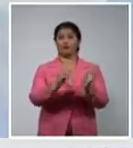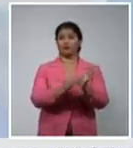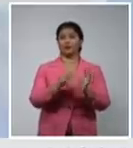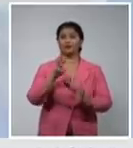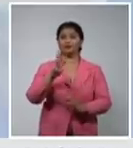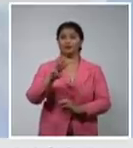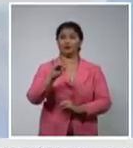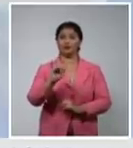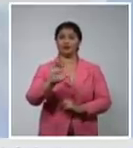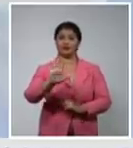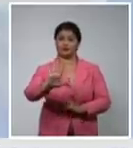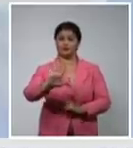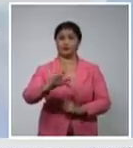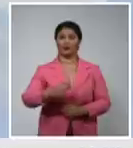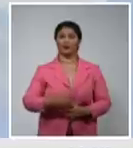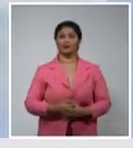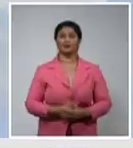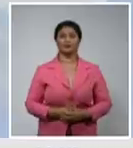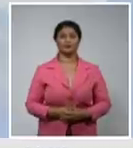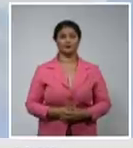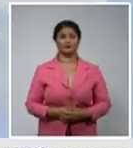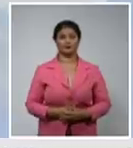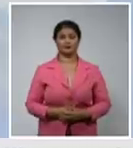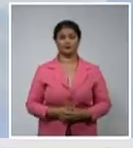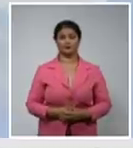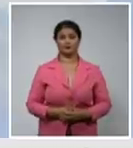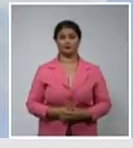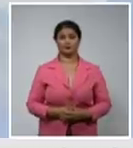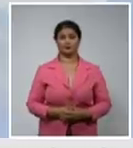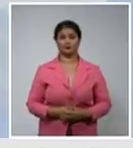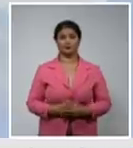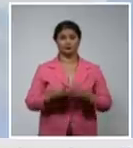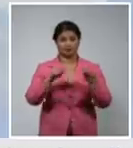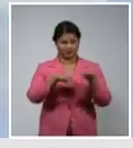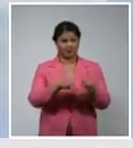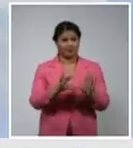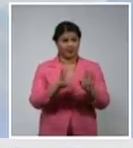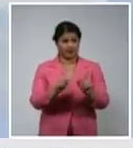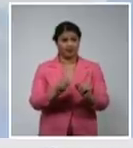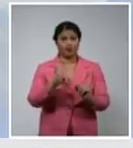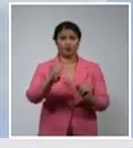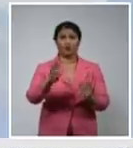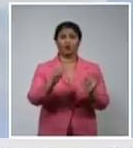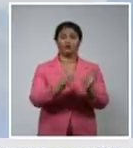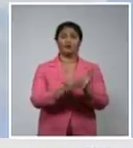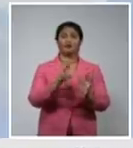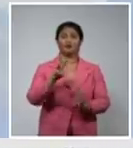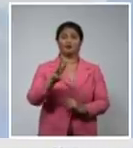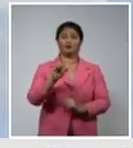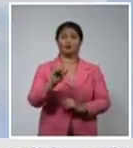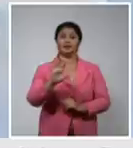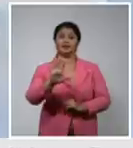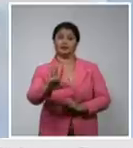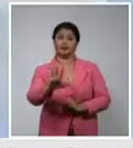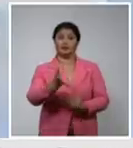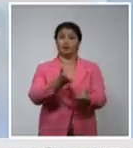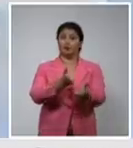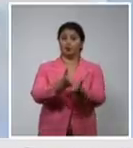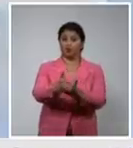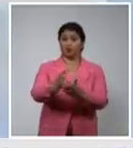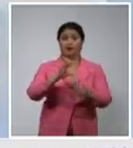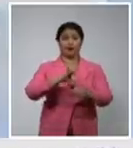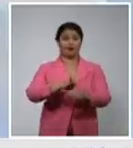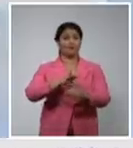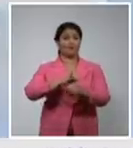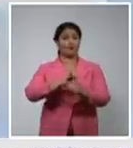4.375. Esta cifra de 4.375 activos, que todos sabemos que son pacientes confirmados, que están ingresados,